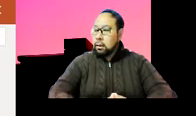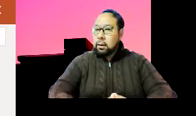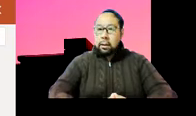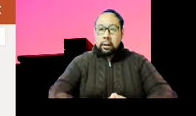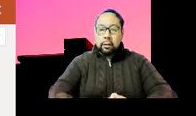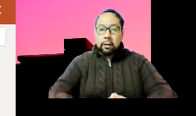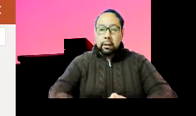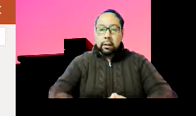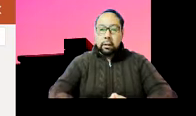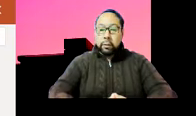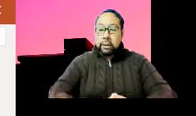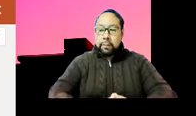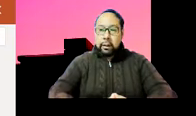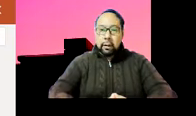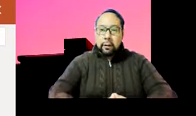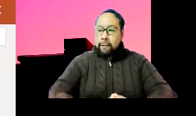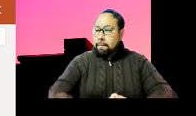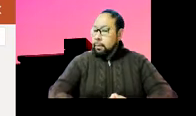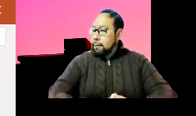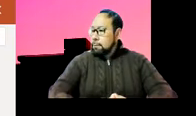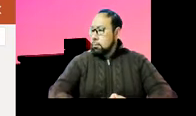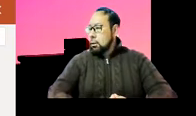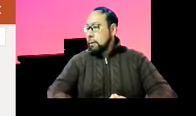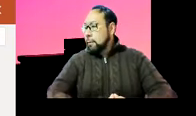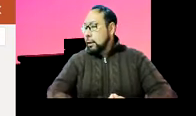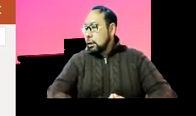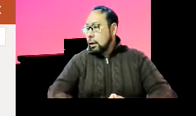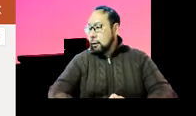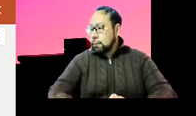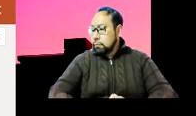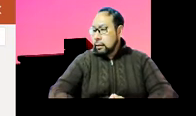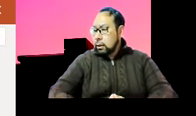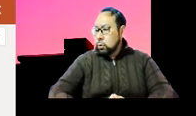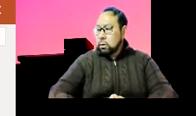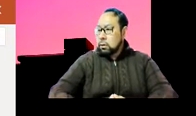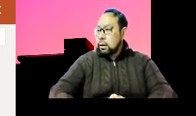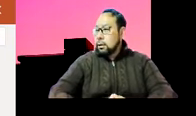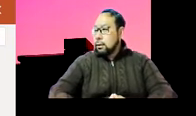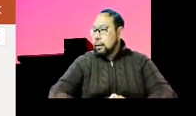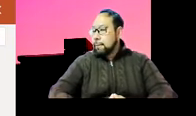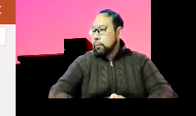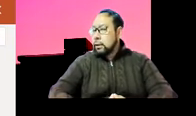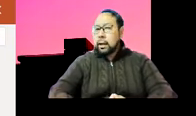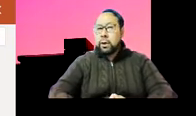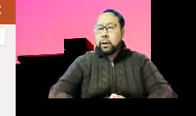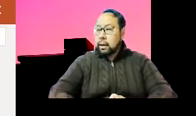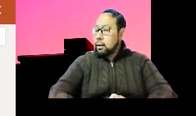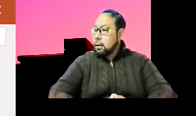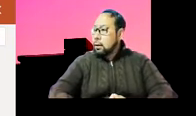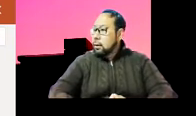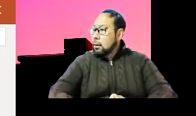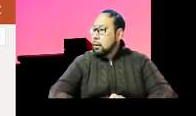suéter? Se puede echar a perder. O simplemente va a estar sucio. Y estaría